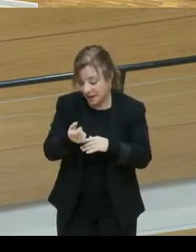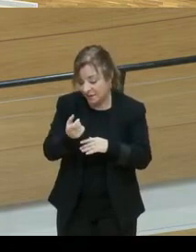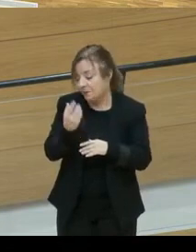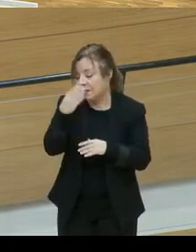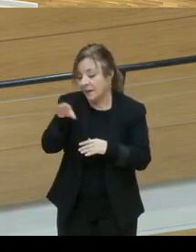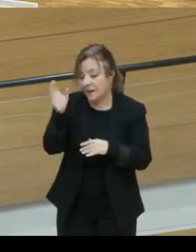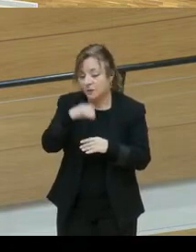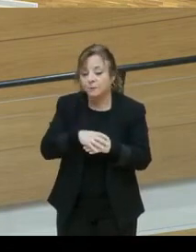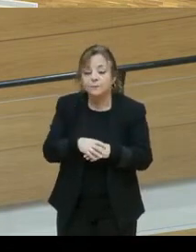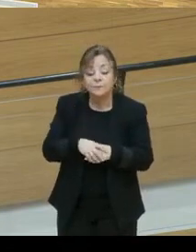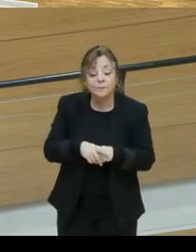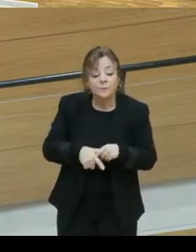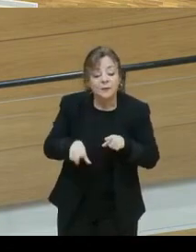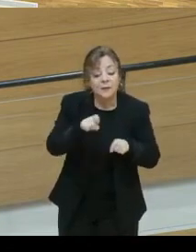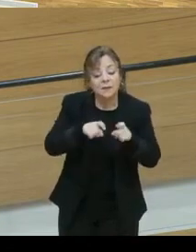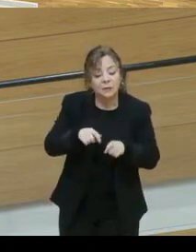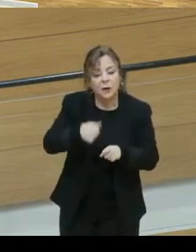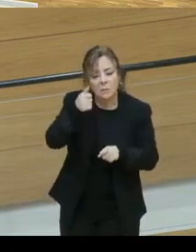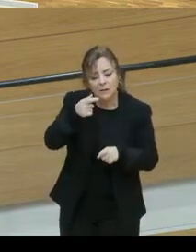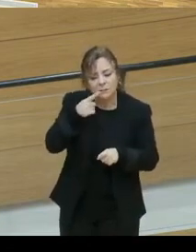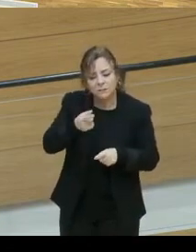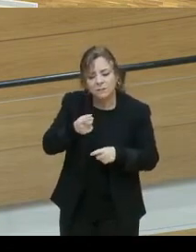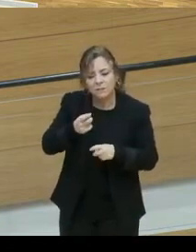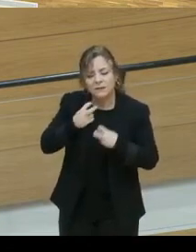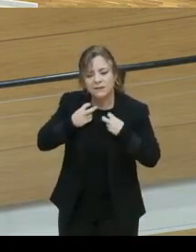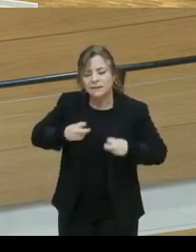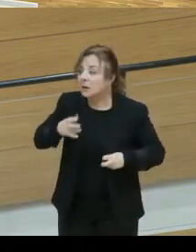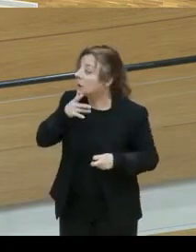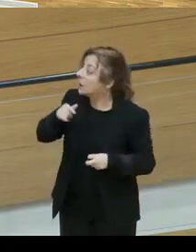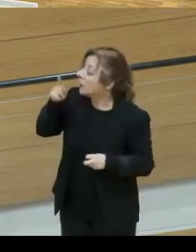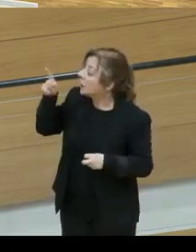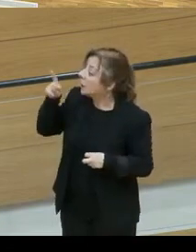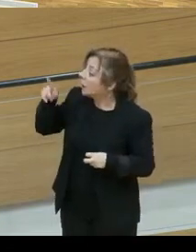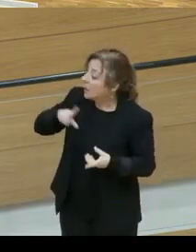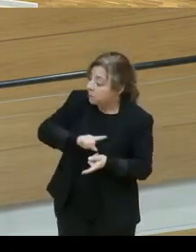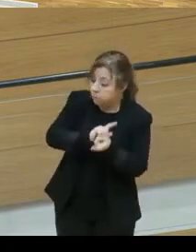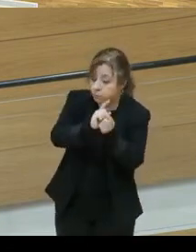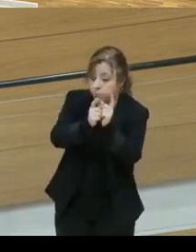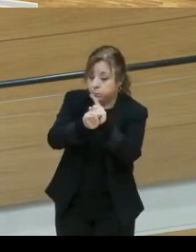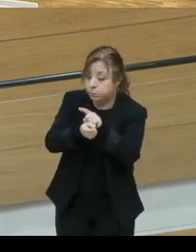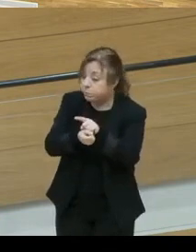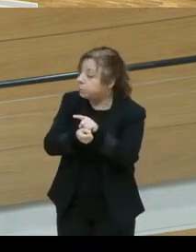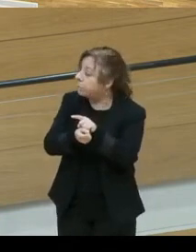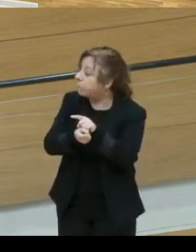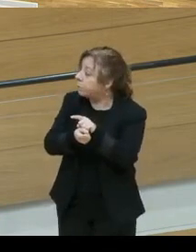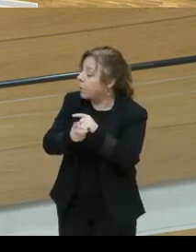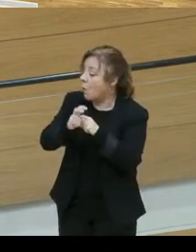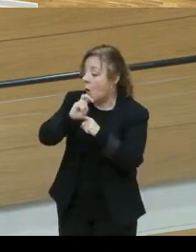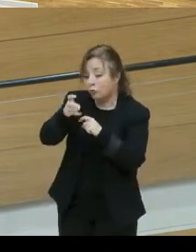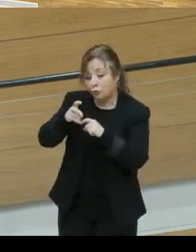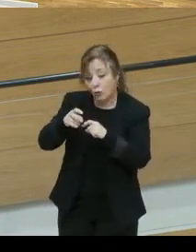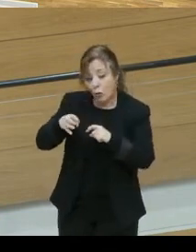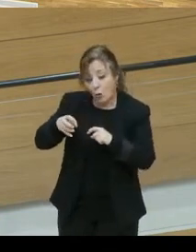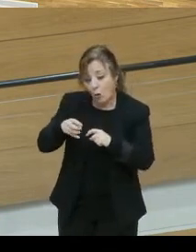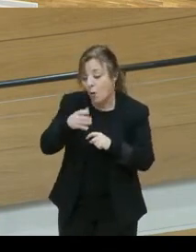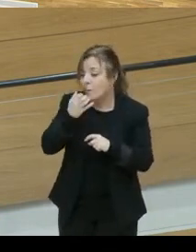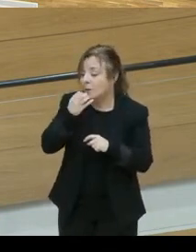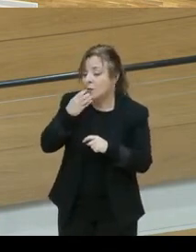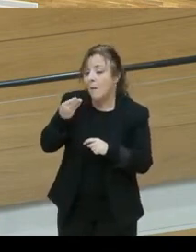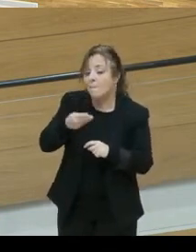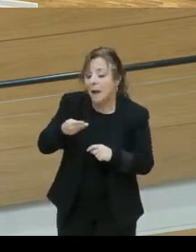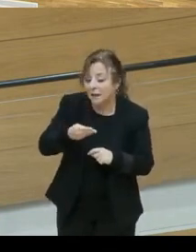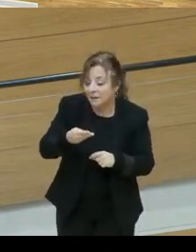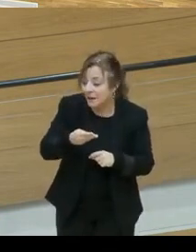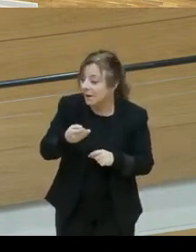Se seleccionan los que más se expresan y estos se transforman en otros organismos, como pueden ser bacterias